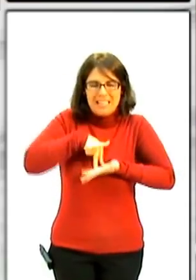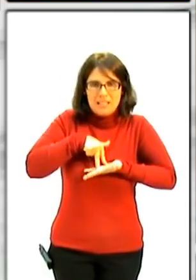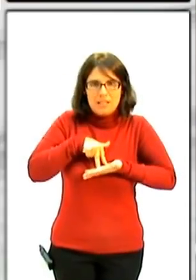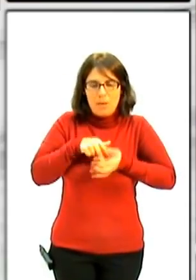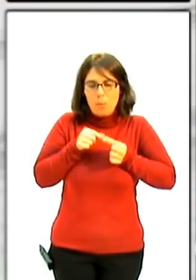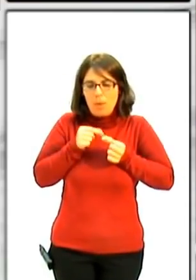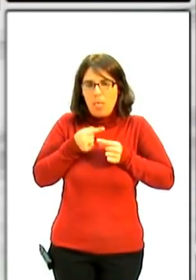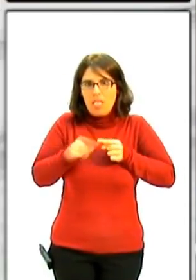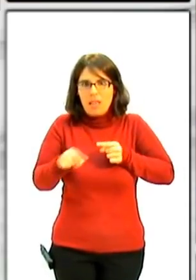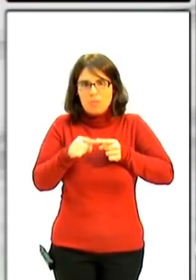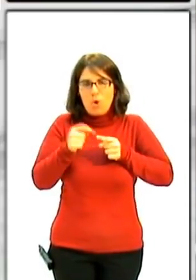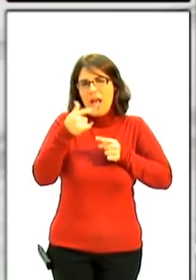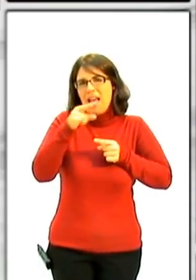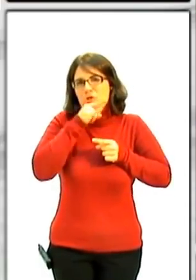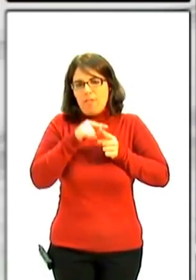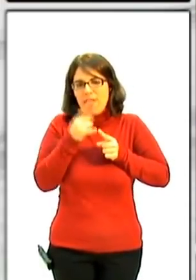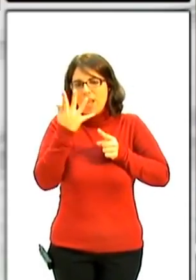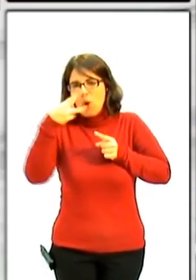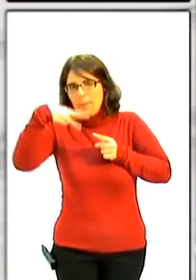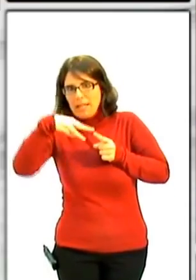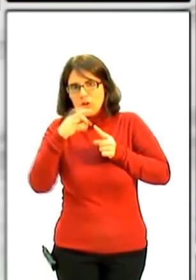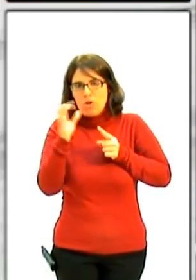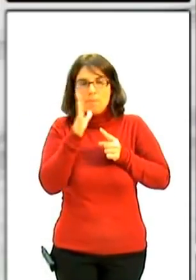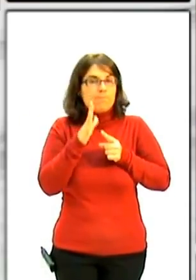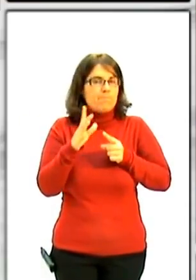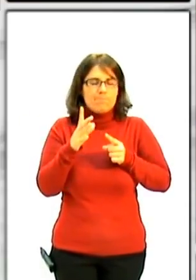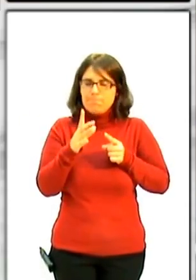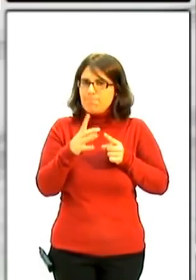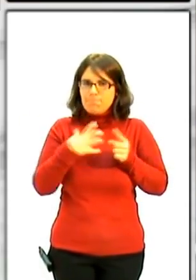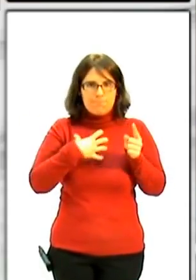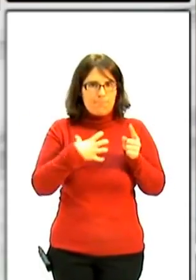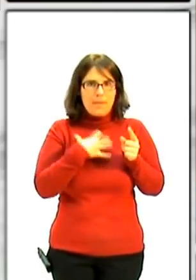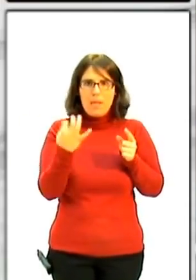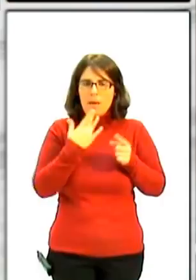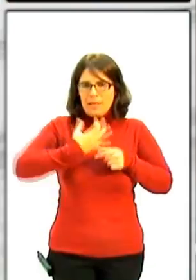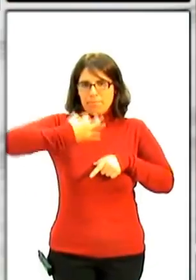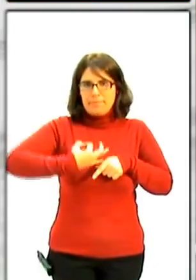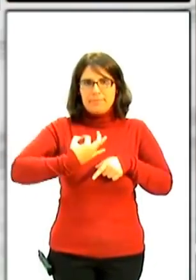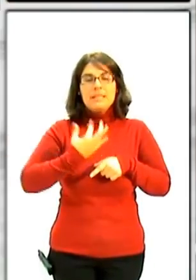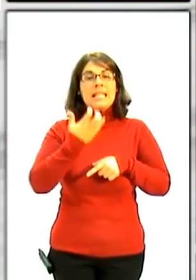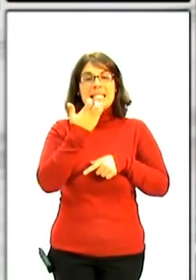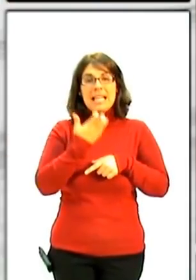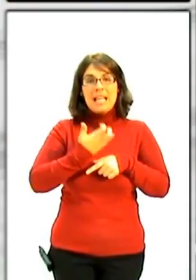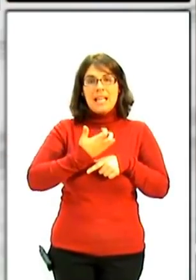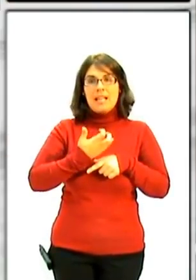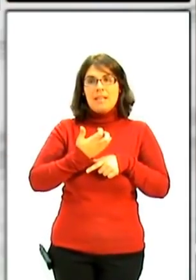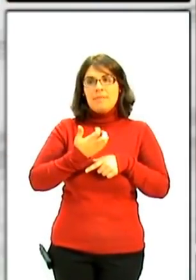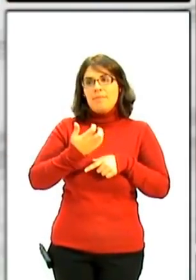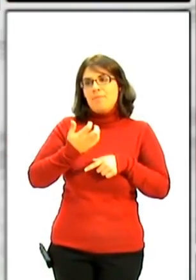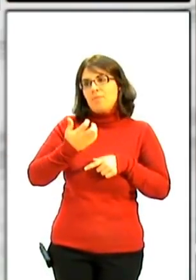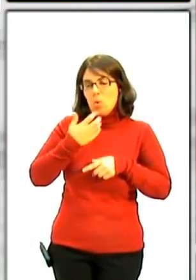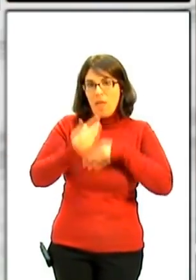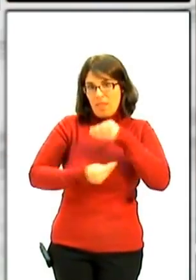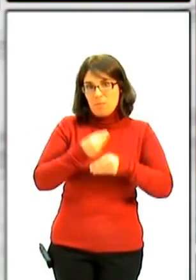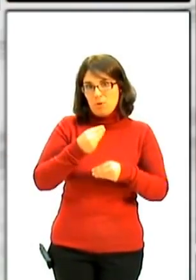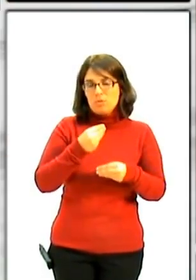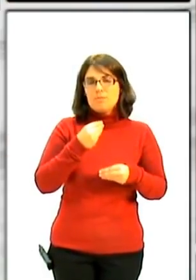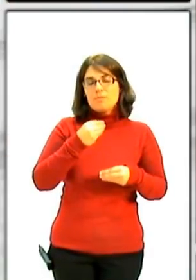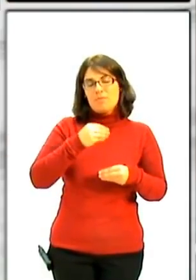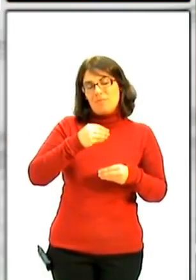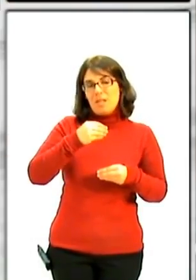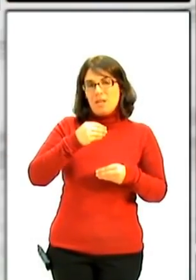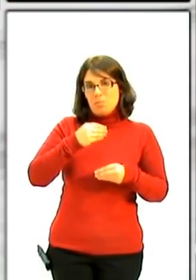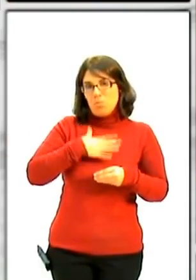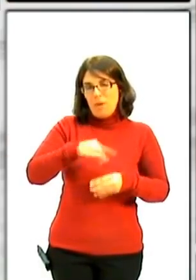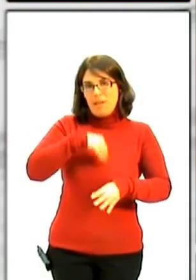ciudades y en los edificios, dependiendo de la posición donde estés, habrá un efecto por ahí traicionero que denominamos multipath,